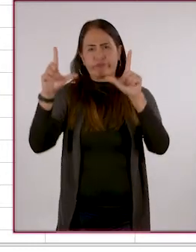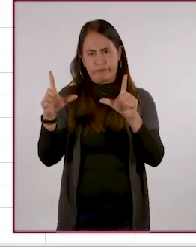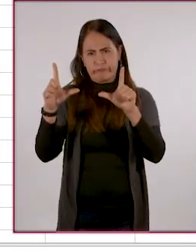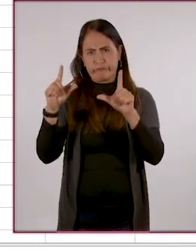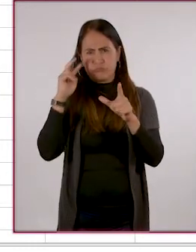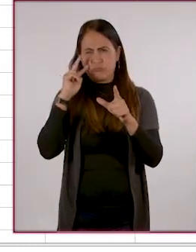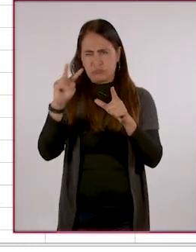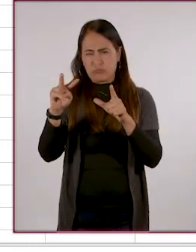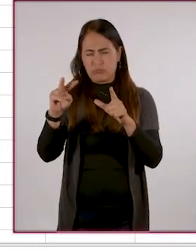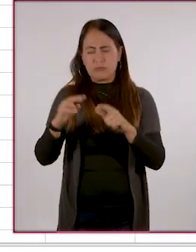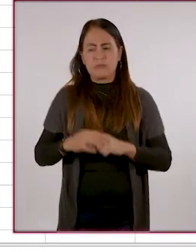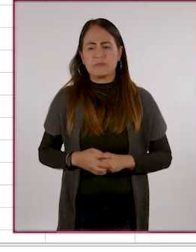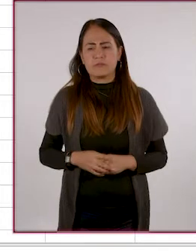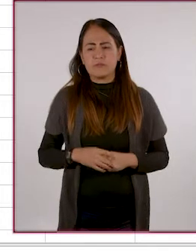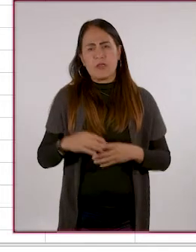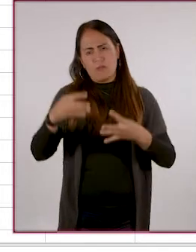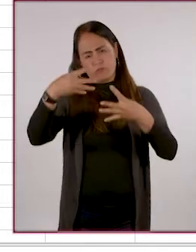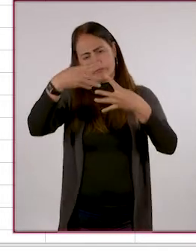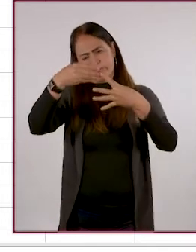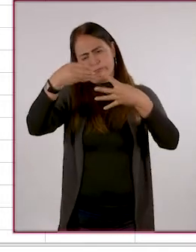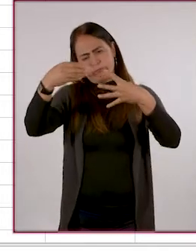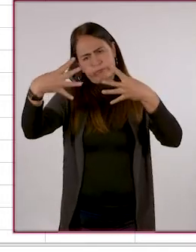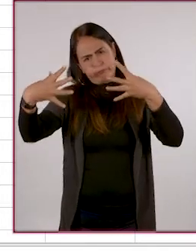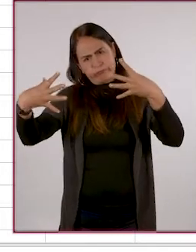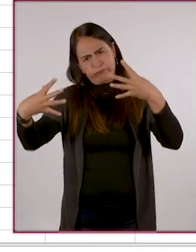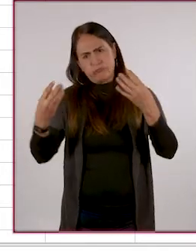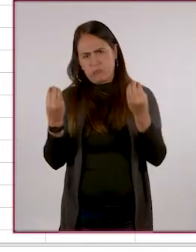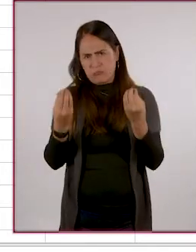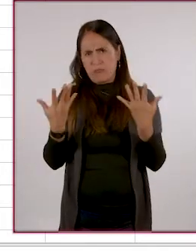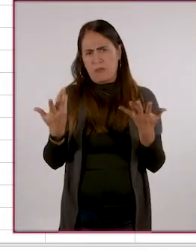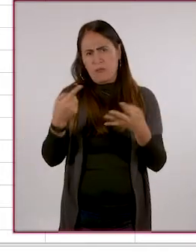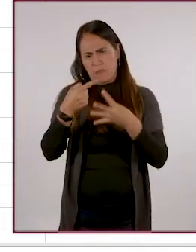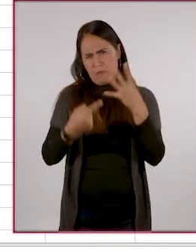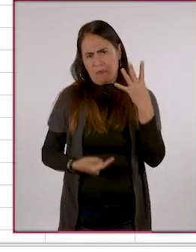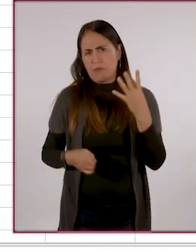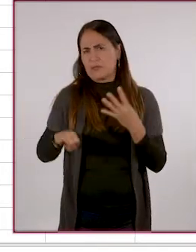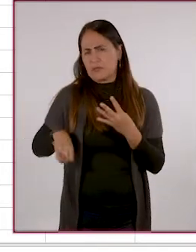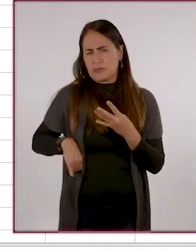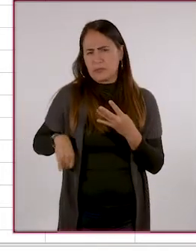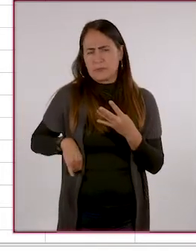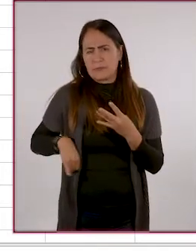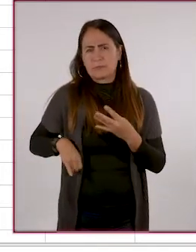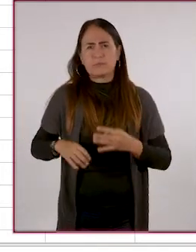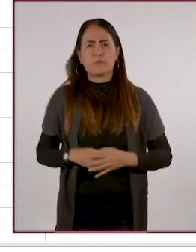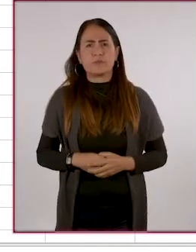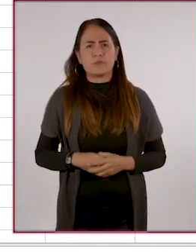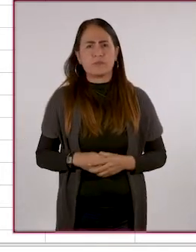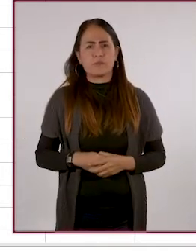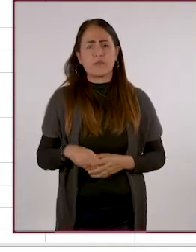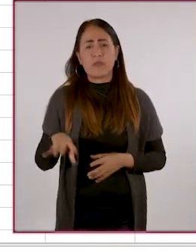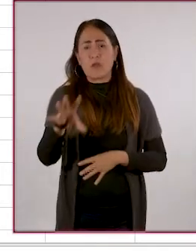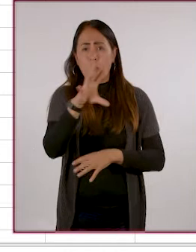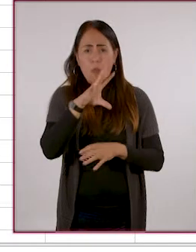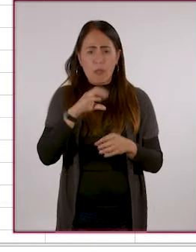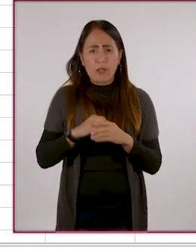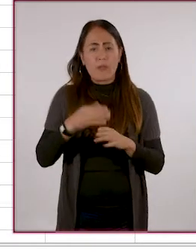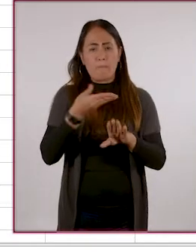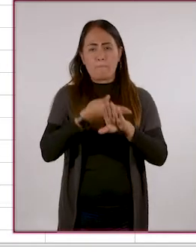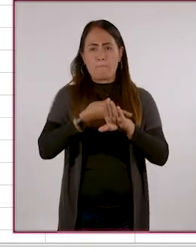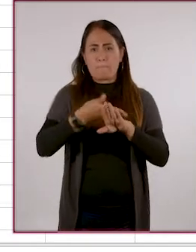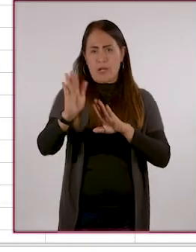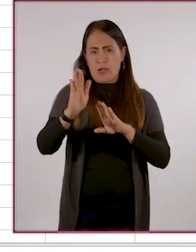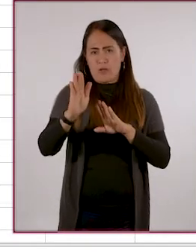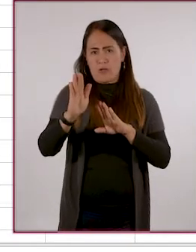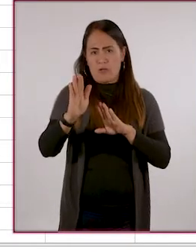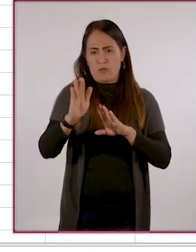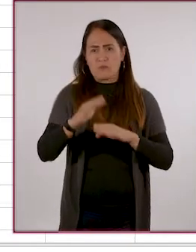este cuadro, donde hay muchas opciones interesantes. Una es que nos seleccione todas las celdas